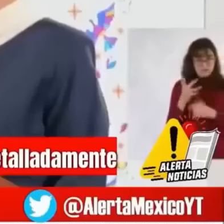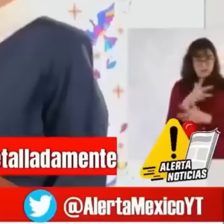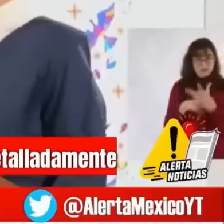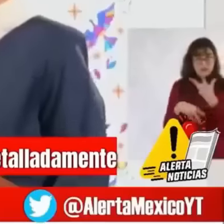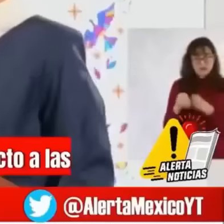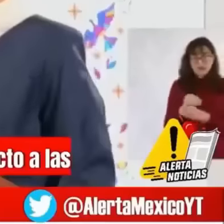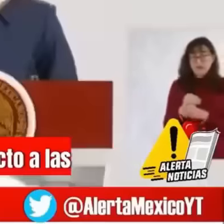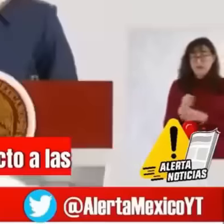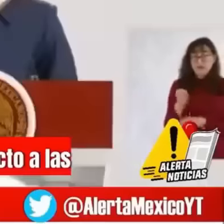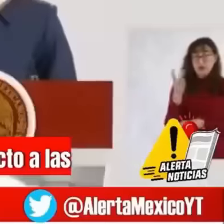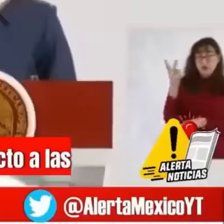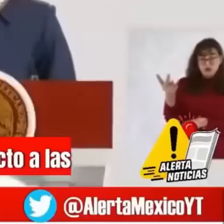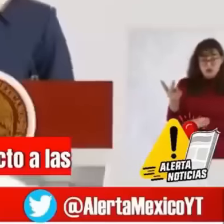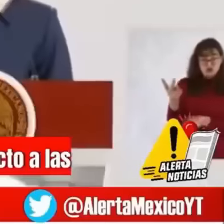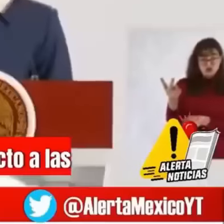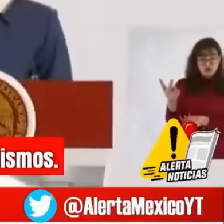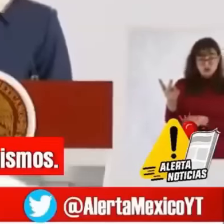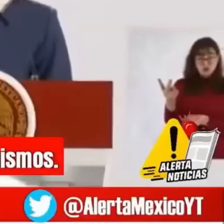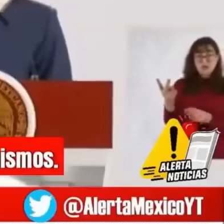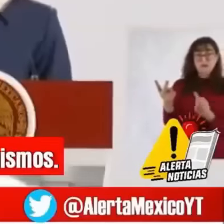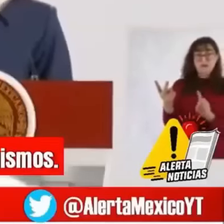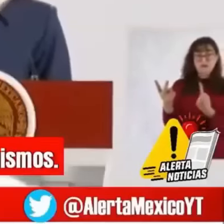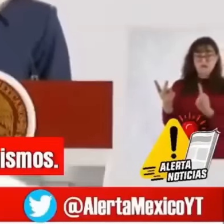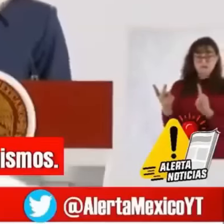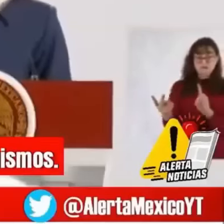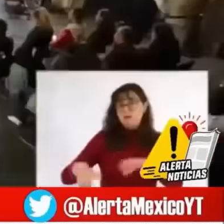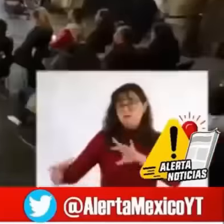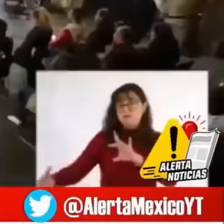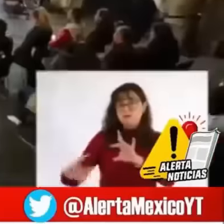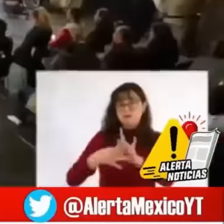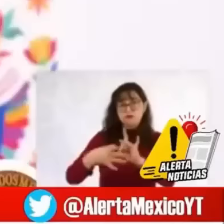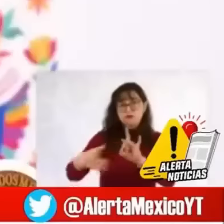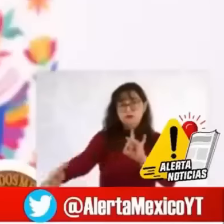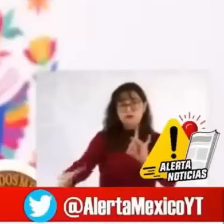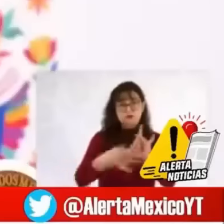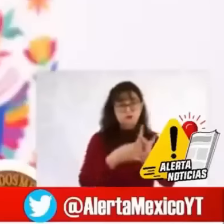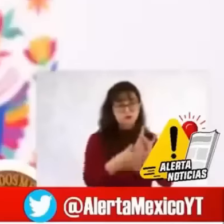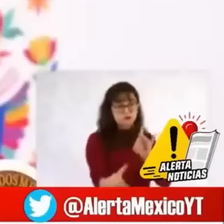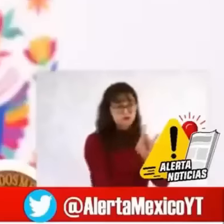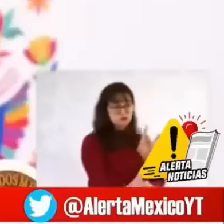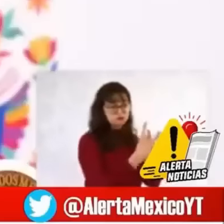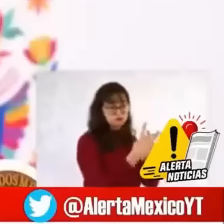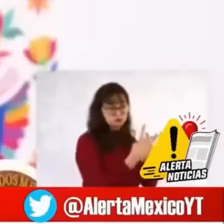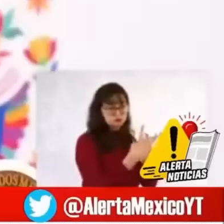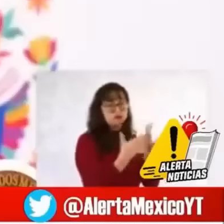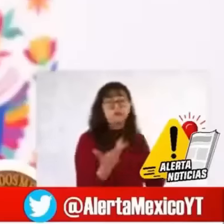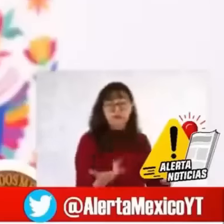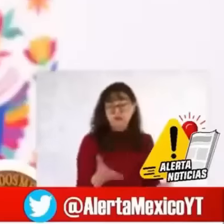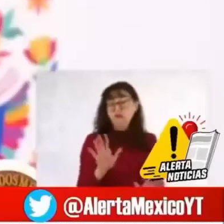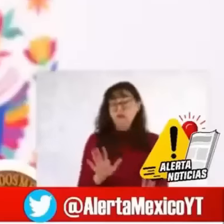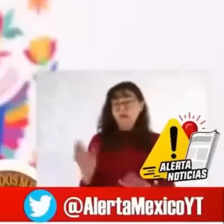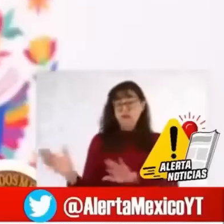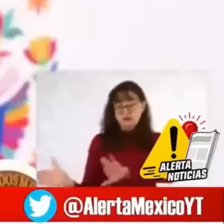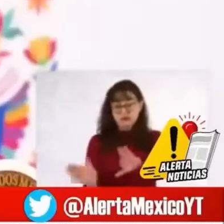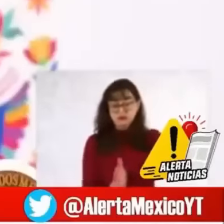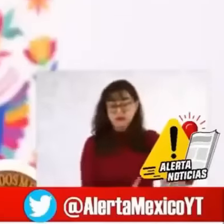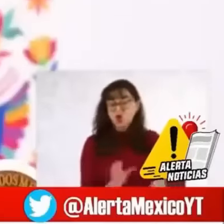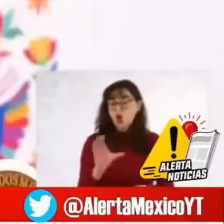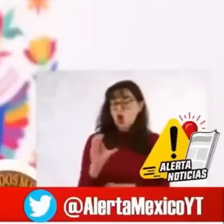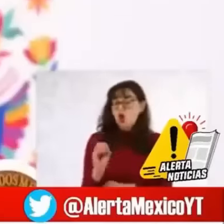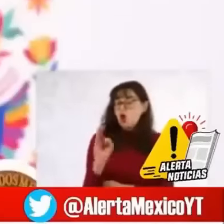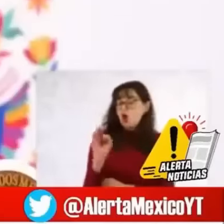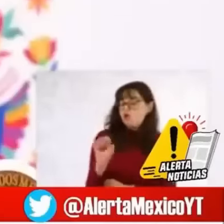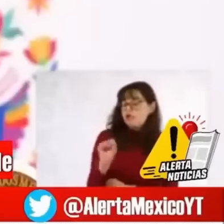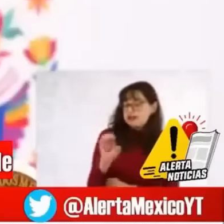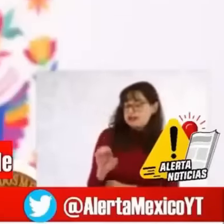muy detalladamente cuál es la iniciativa respecto a las funciones de estos organismos. ¿Qué planteamiento hicimos? Que se haga